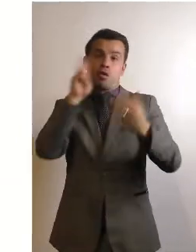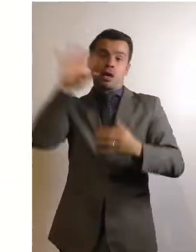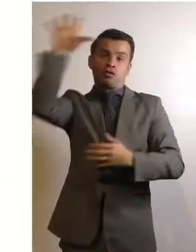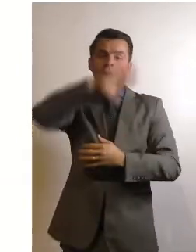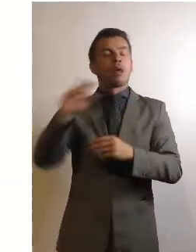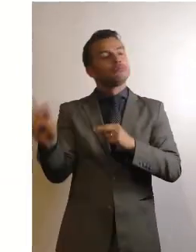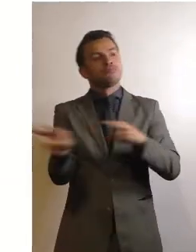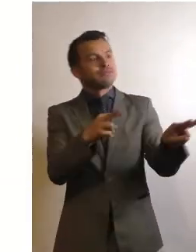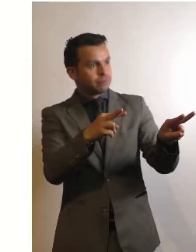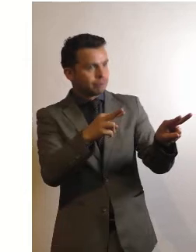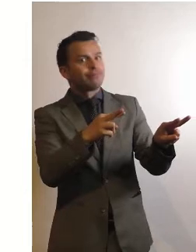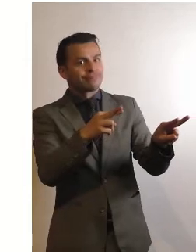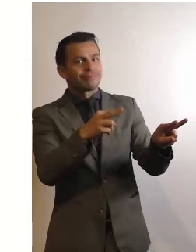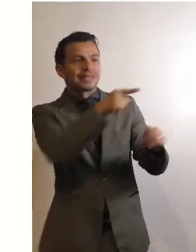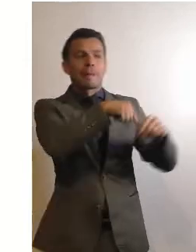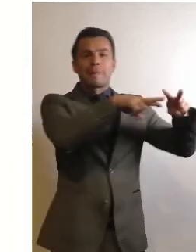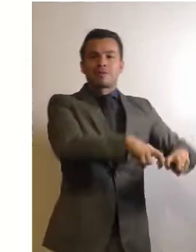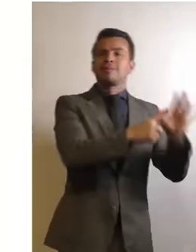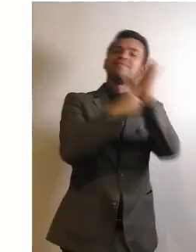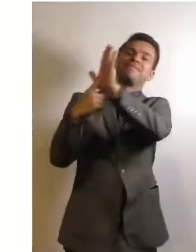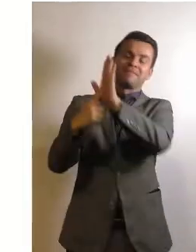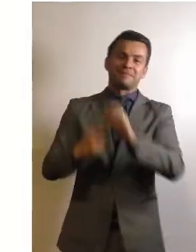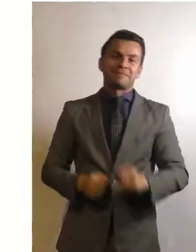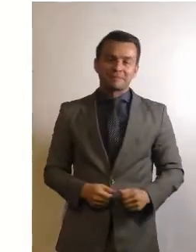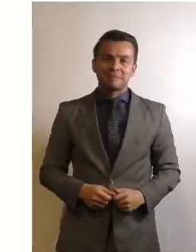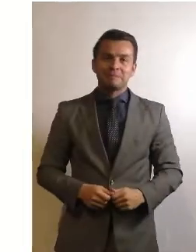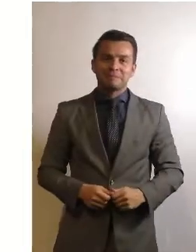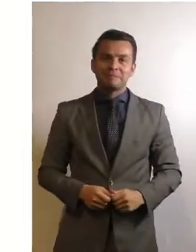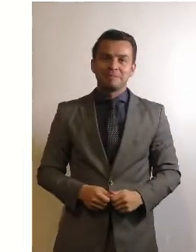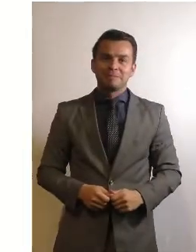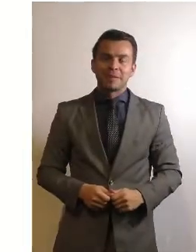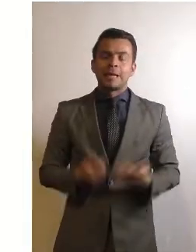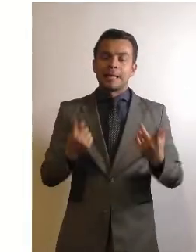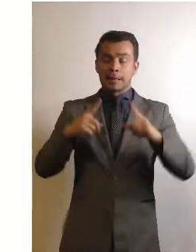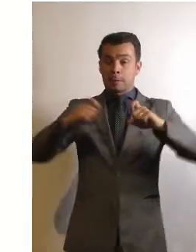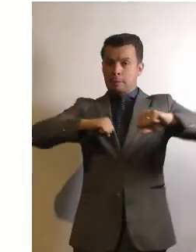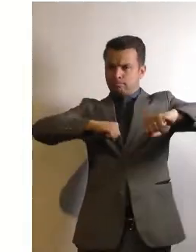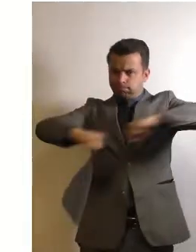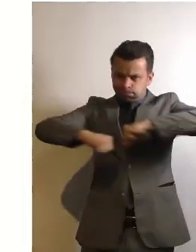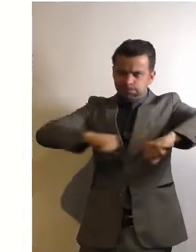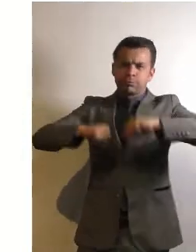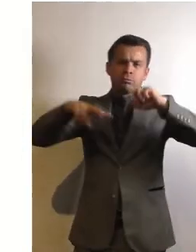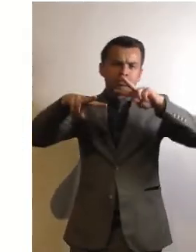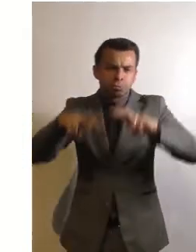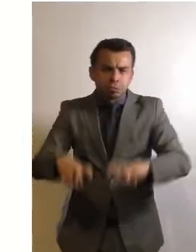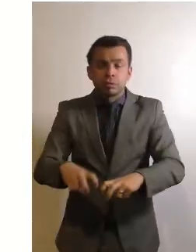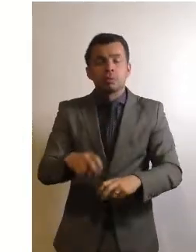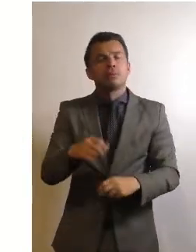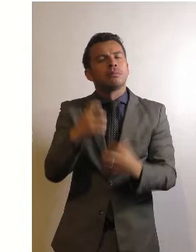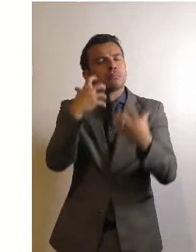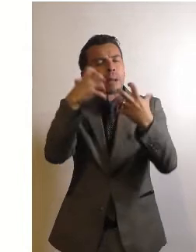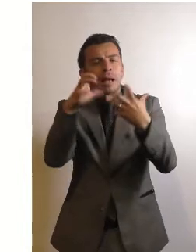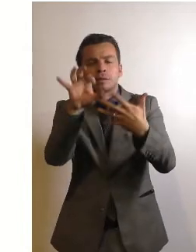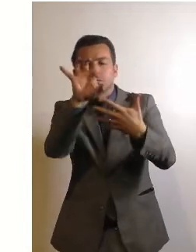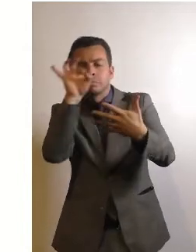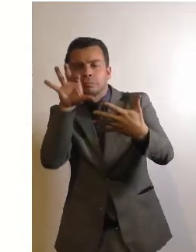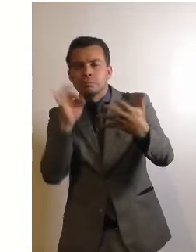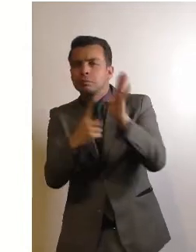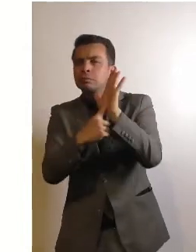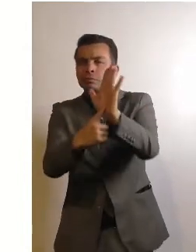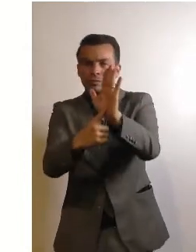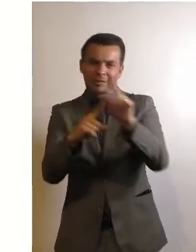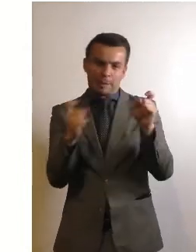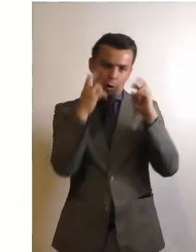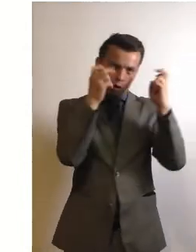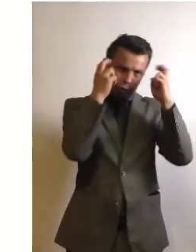En cuanto a hitos en gestión de investigación, creación, desarrollo, innovación y